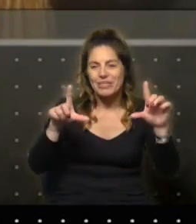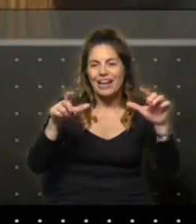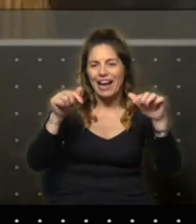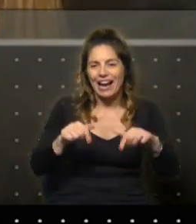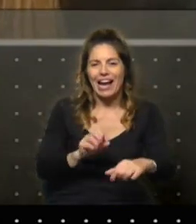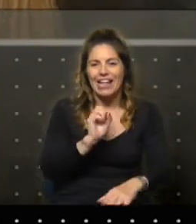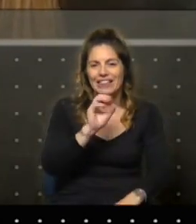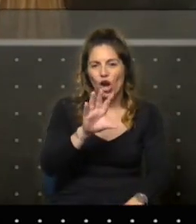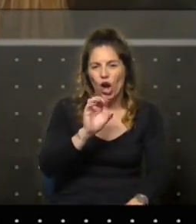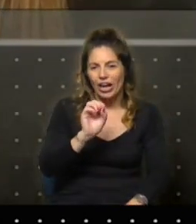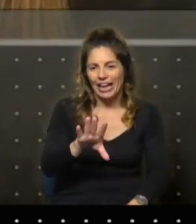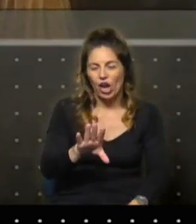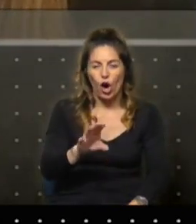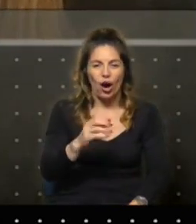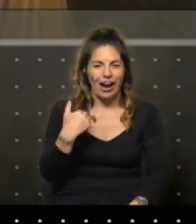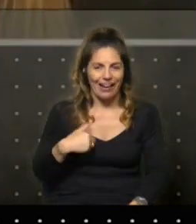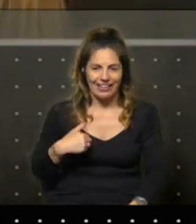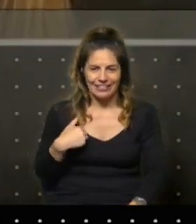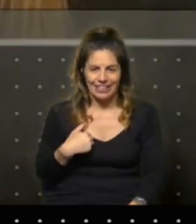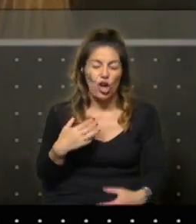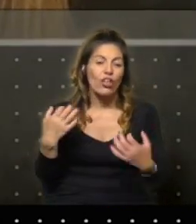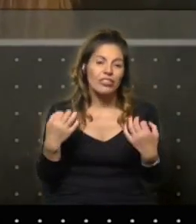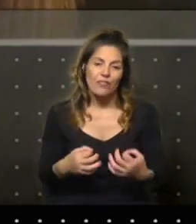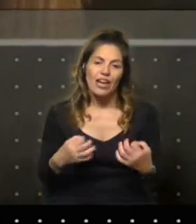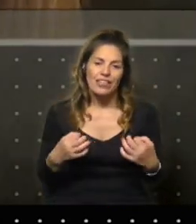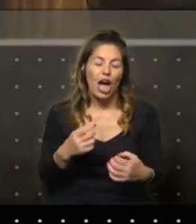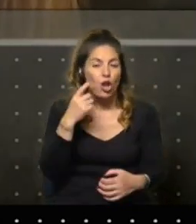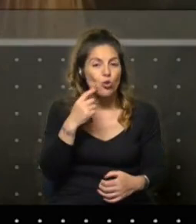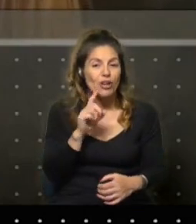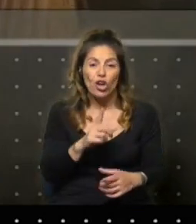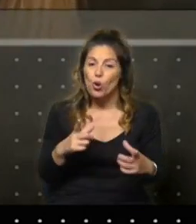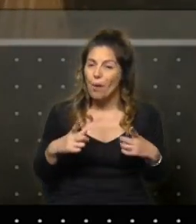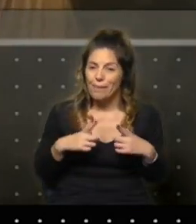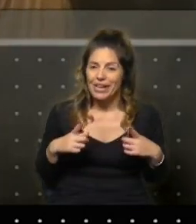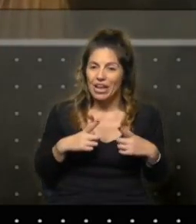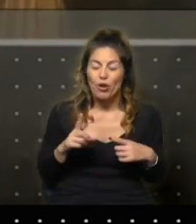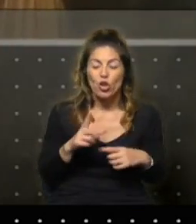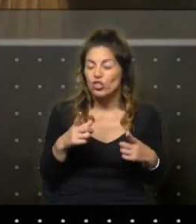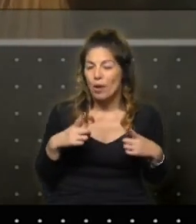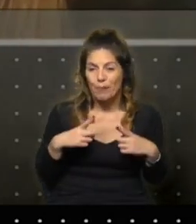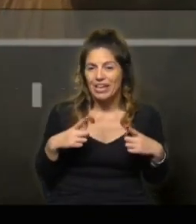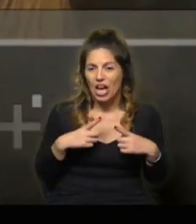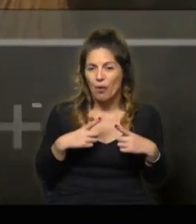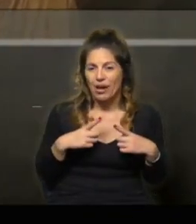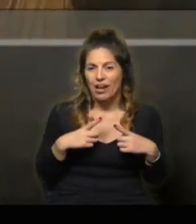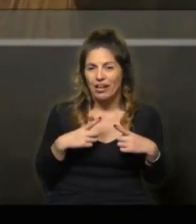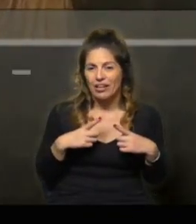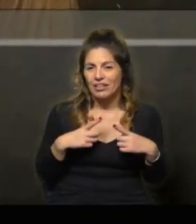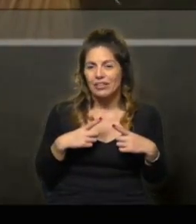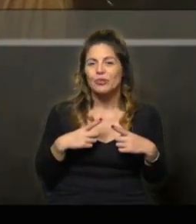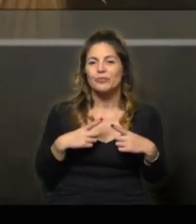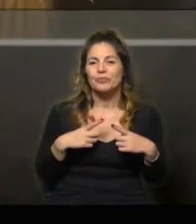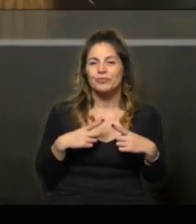en el correo argentino no realmente eh números que no esperábamos nadie lo esperaba ni los propios ni los extraños